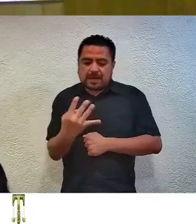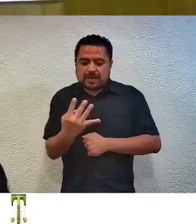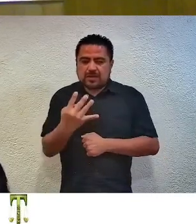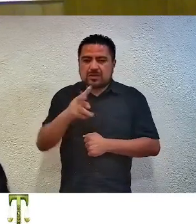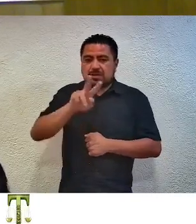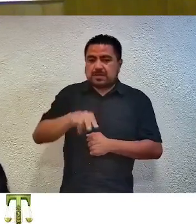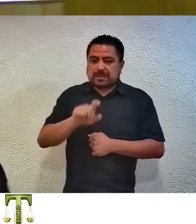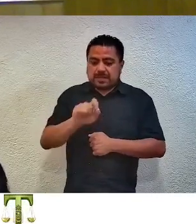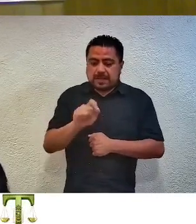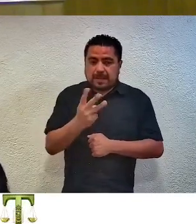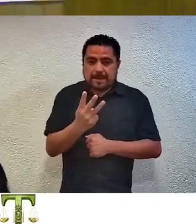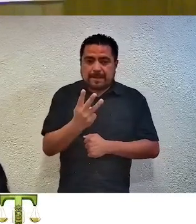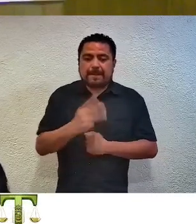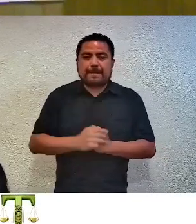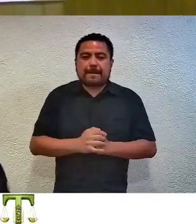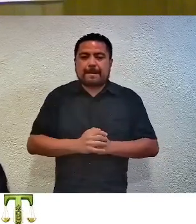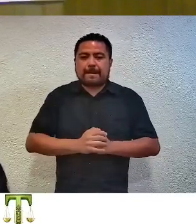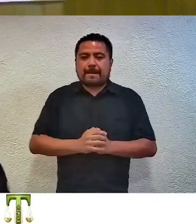TEE-RAP-14-2023,